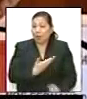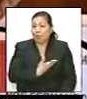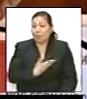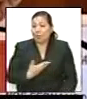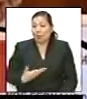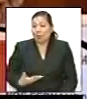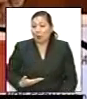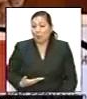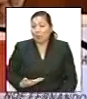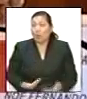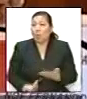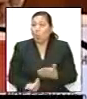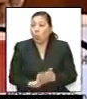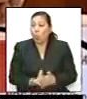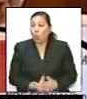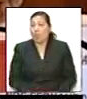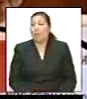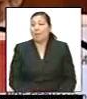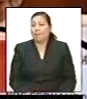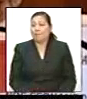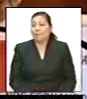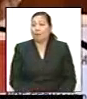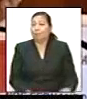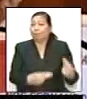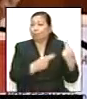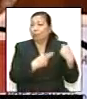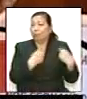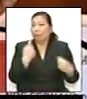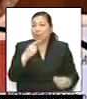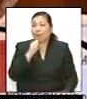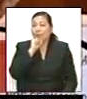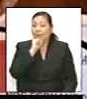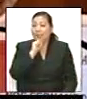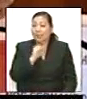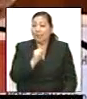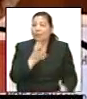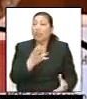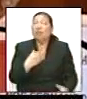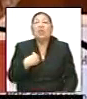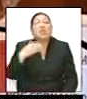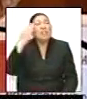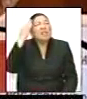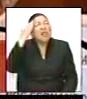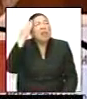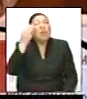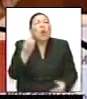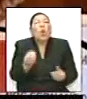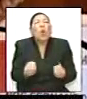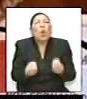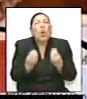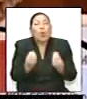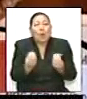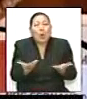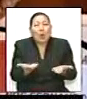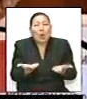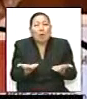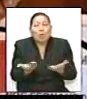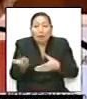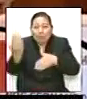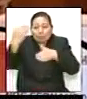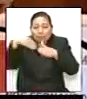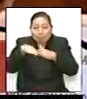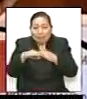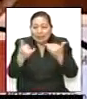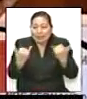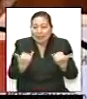nuevo ejecutivo tomó el cargo el 1 de diciembre. Quisiera yo saber cómo se ha entonces incorporado